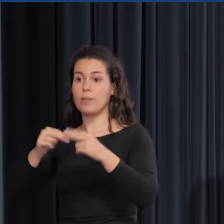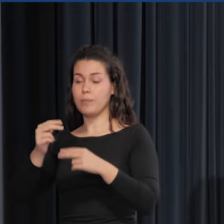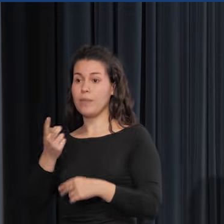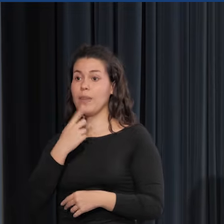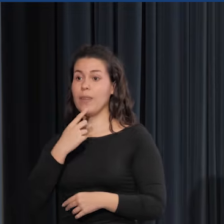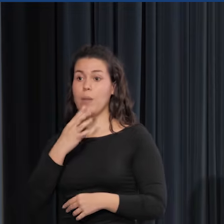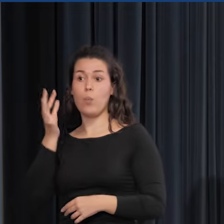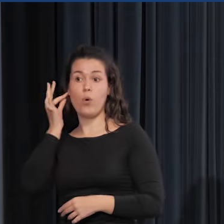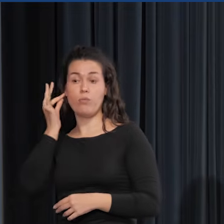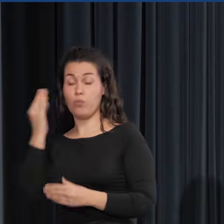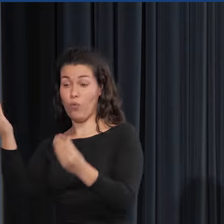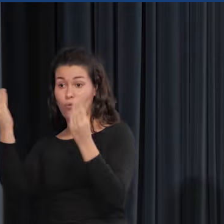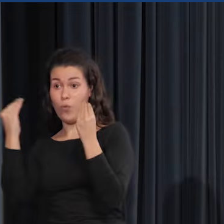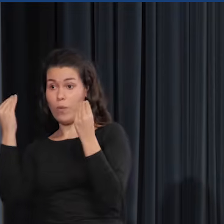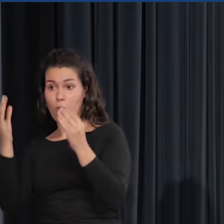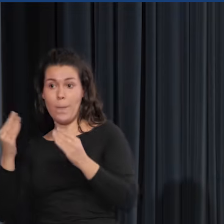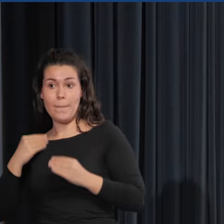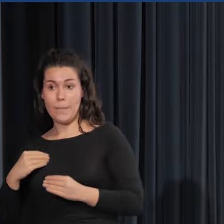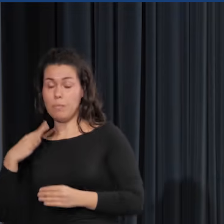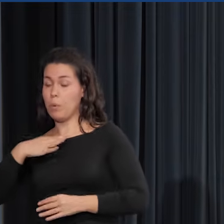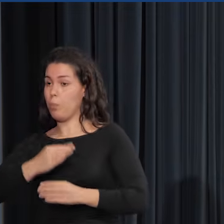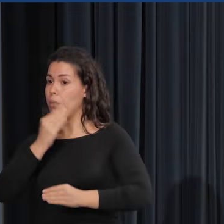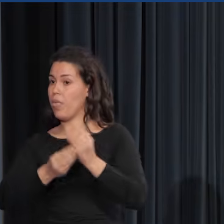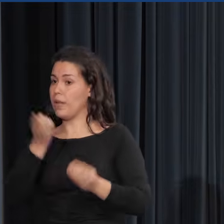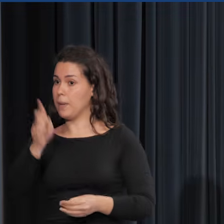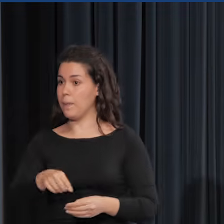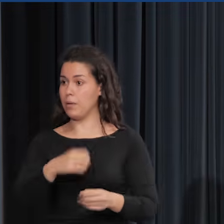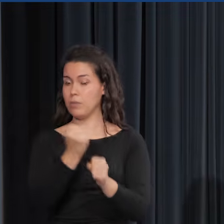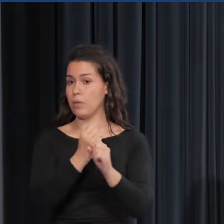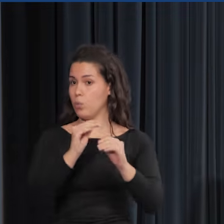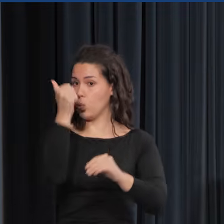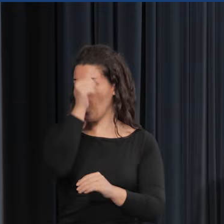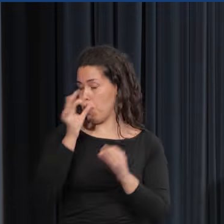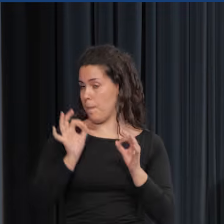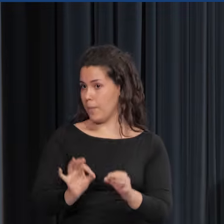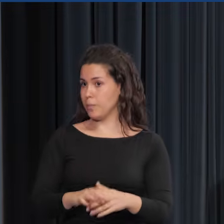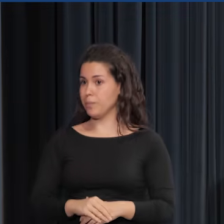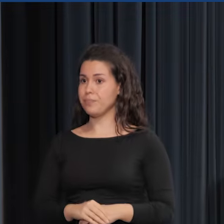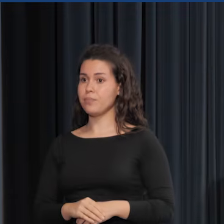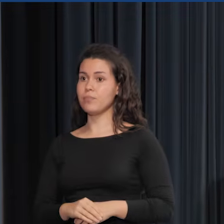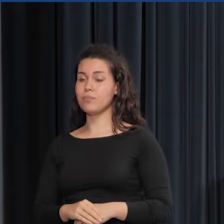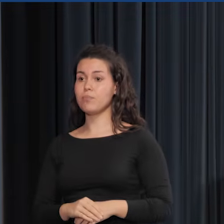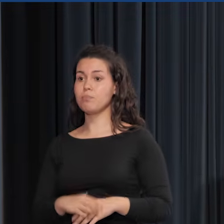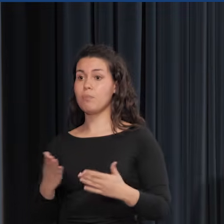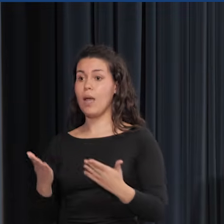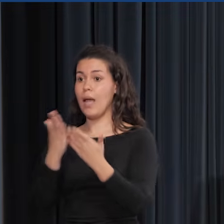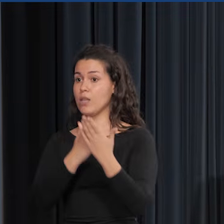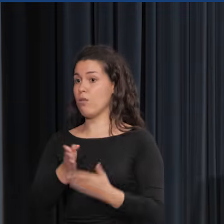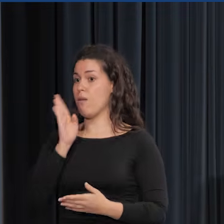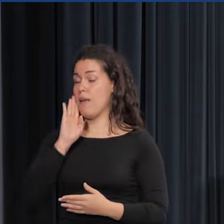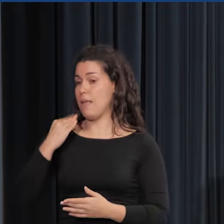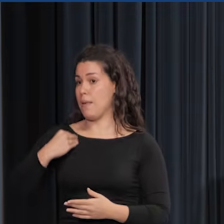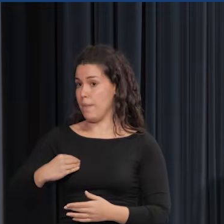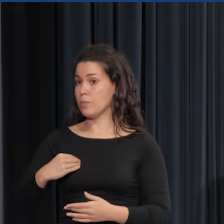la misma formación pues, podría hacer las tareas de los oficios igual que un hombre. Pero en este estudio, también por parte de los